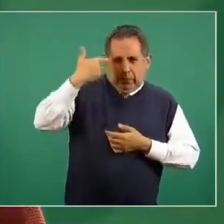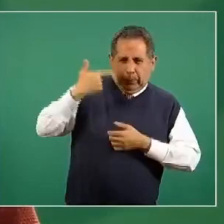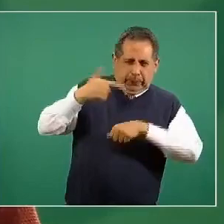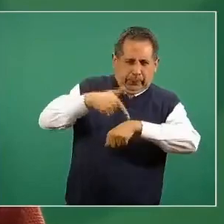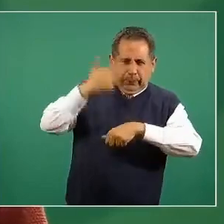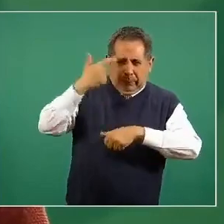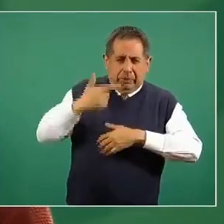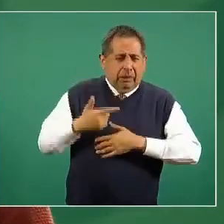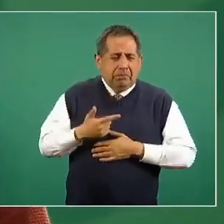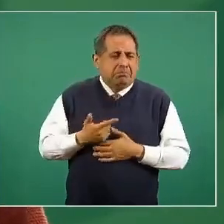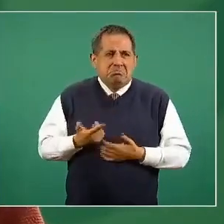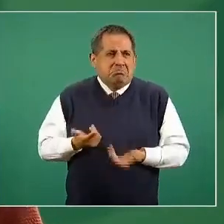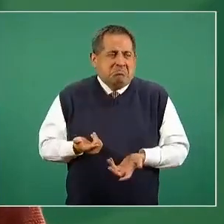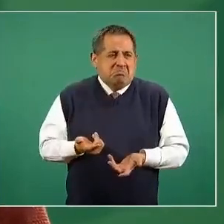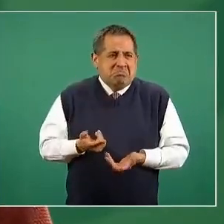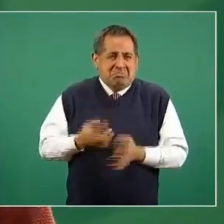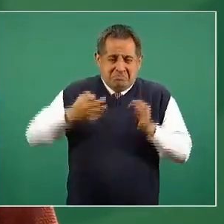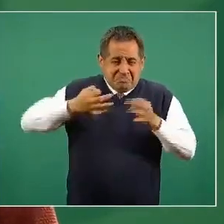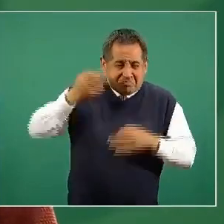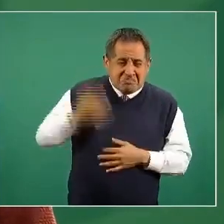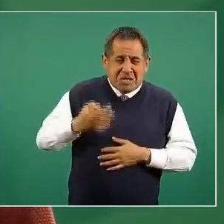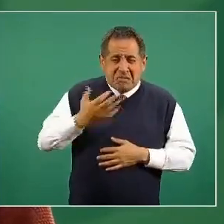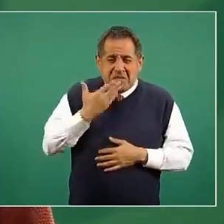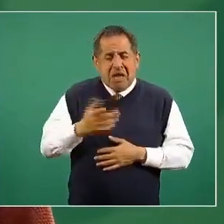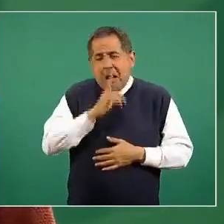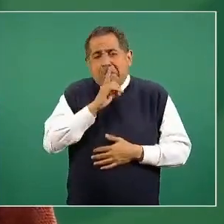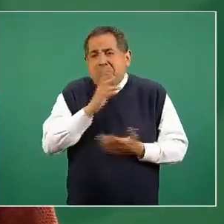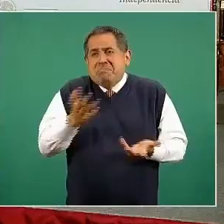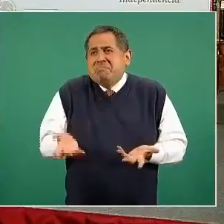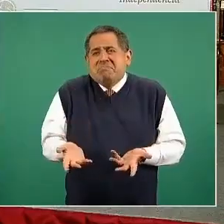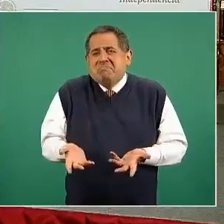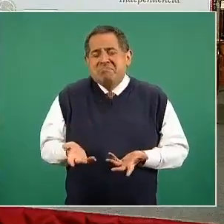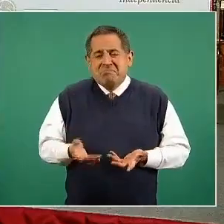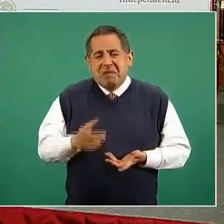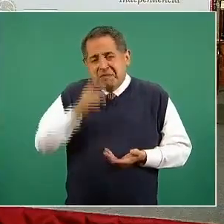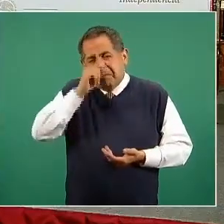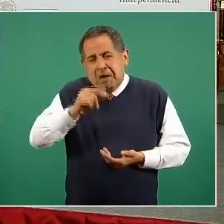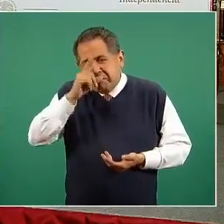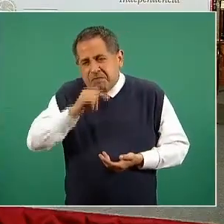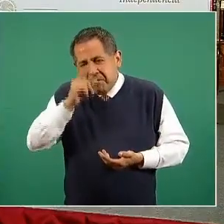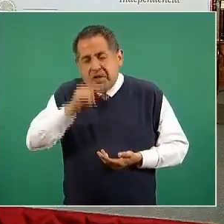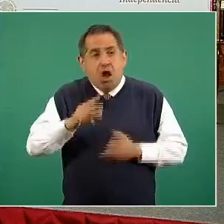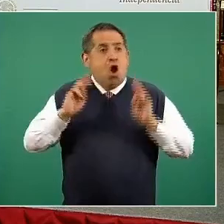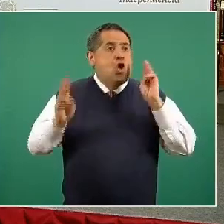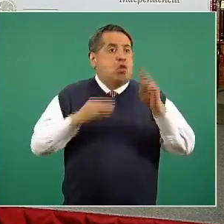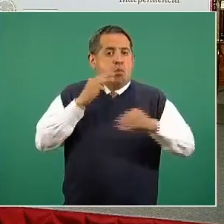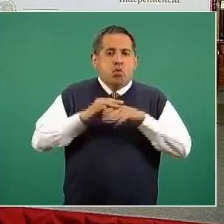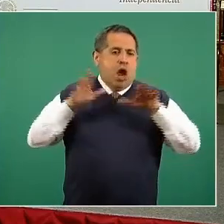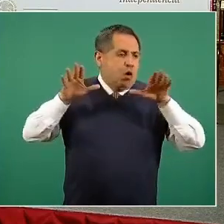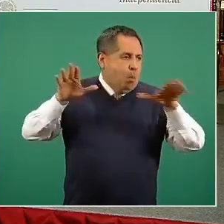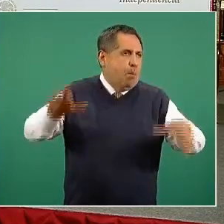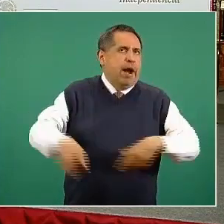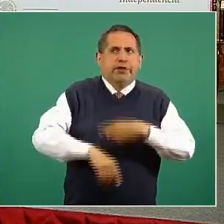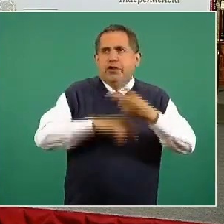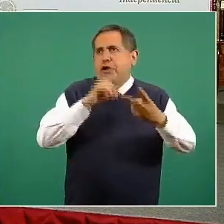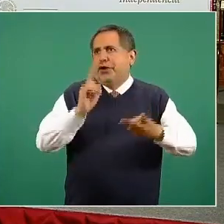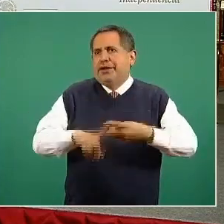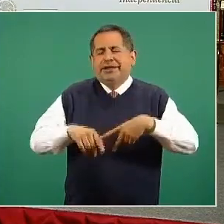tiene enormes limitaciones, enormes limitaciones. Y se usa por todo el mundo, se usa en aeropuertos, se usa